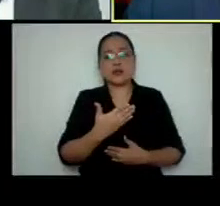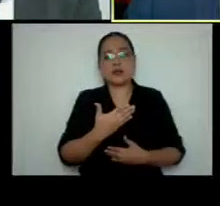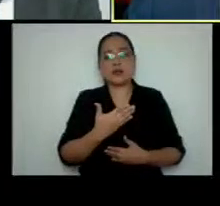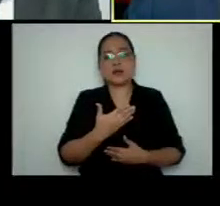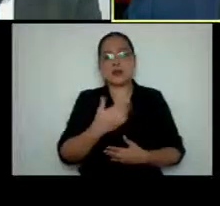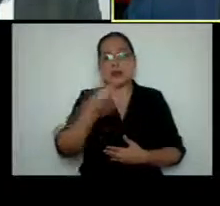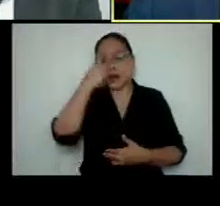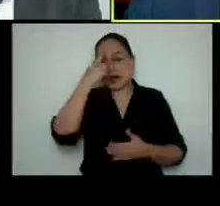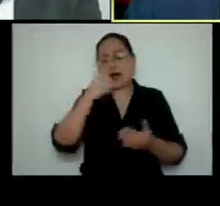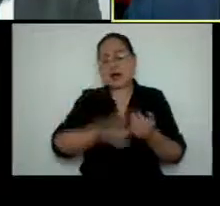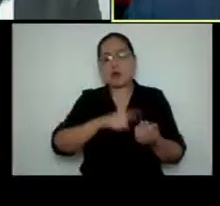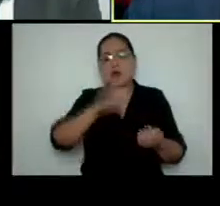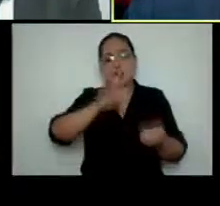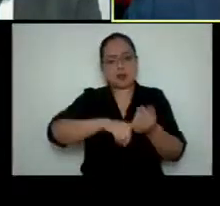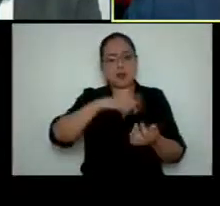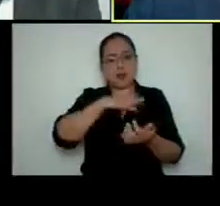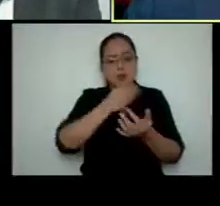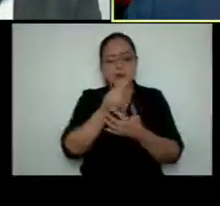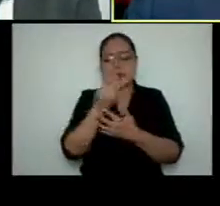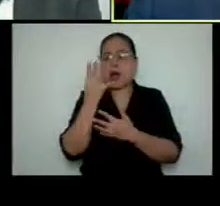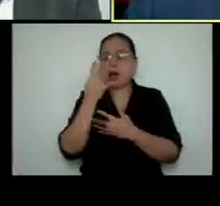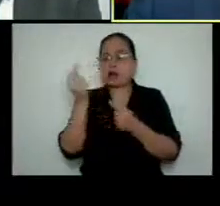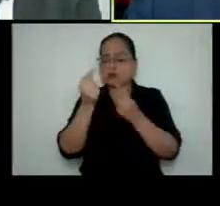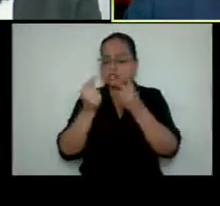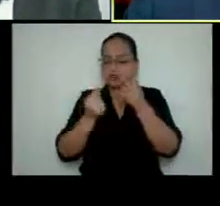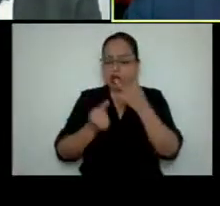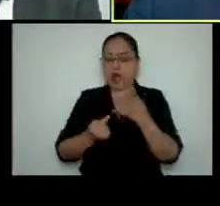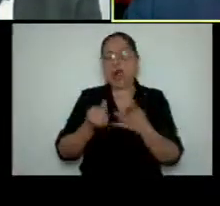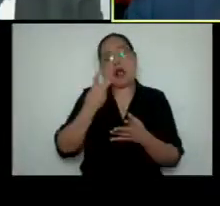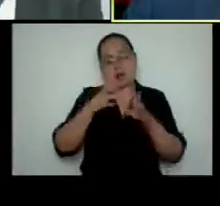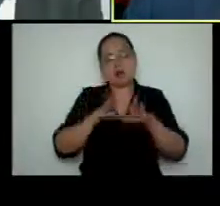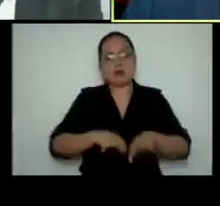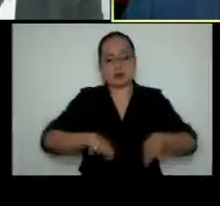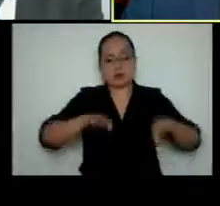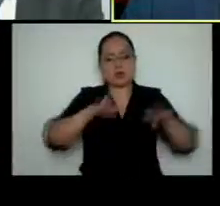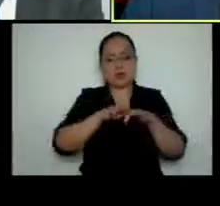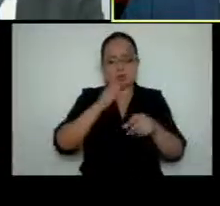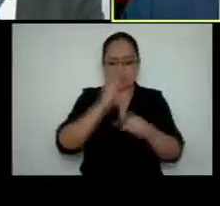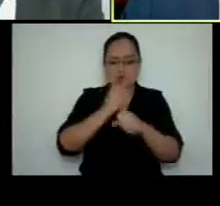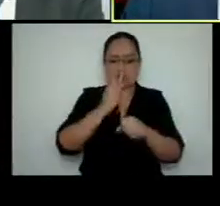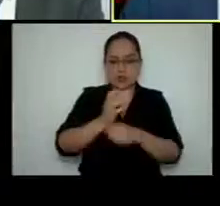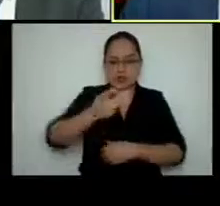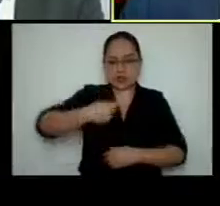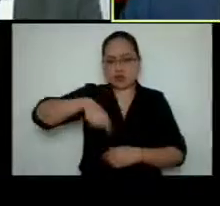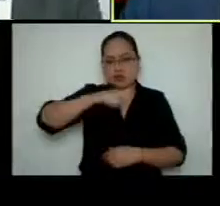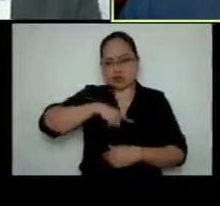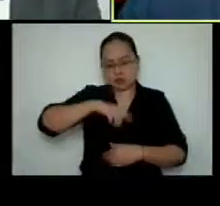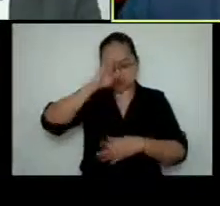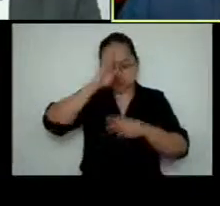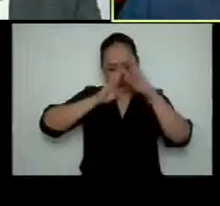varios puntos de los cuales es importante reflexionar. Yo